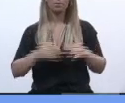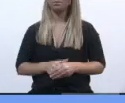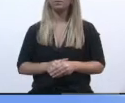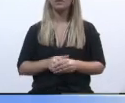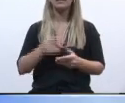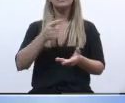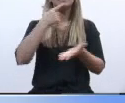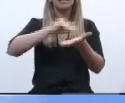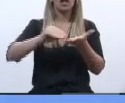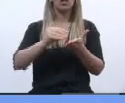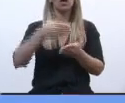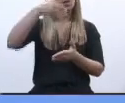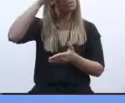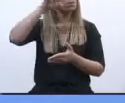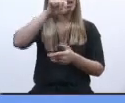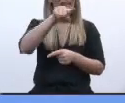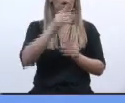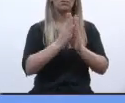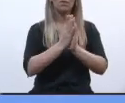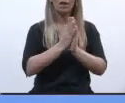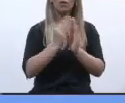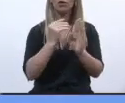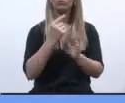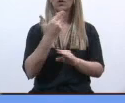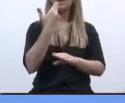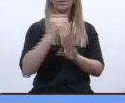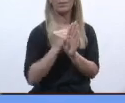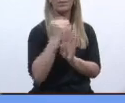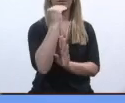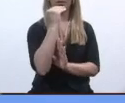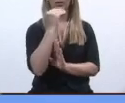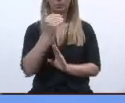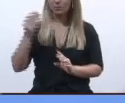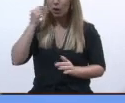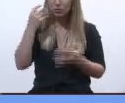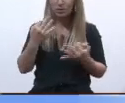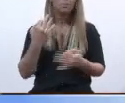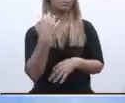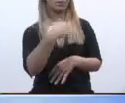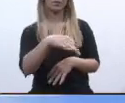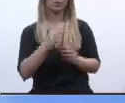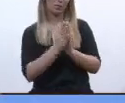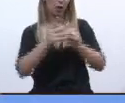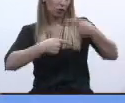Mera, si puede levantar el volumen, por favor. ¿Ahí me escuchan Sí, bien? perfecto. Hable, por